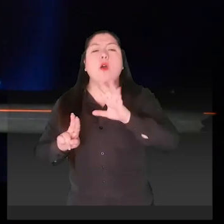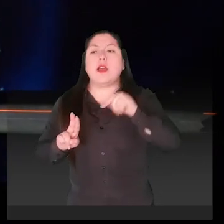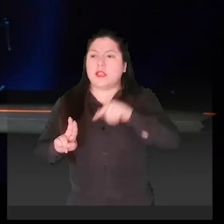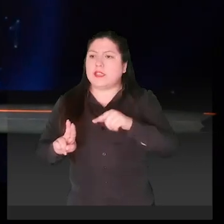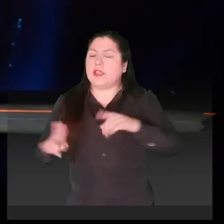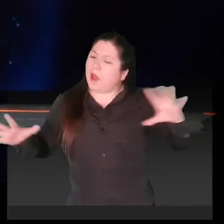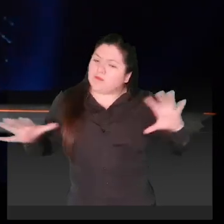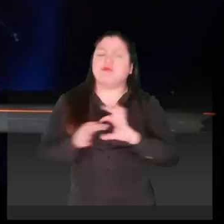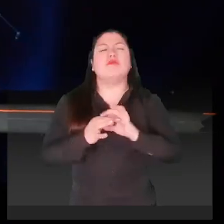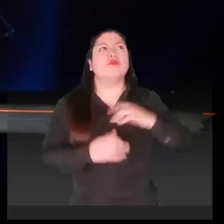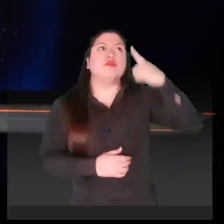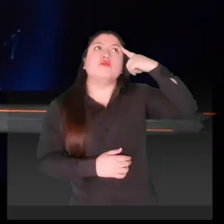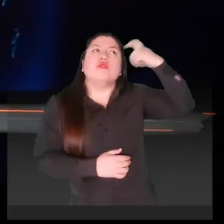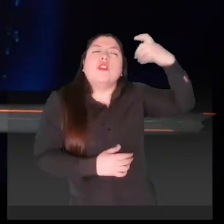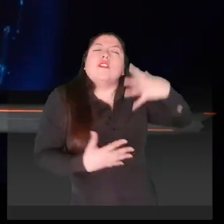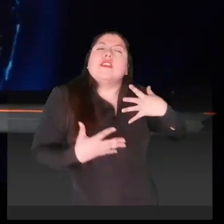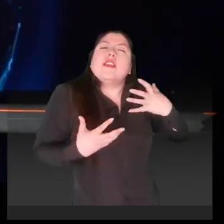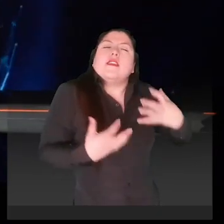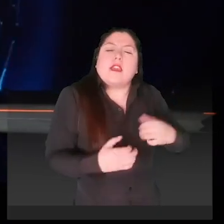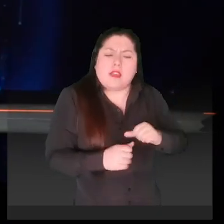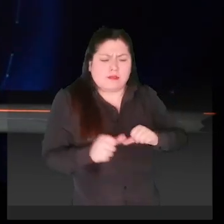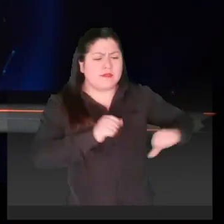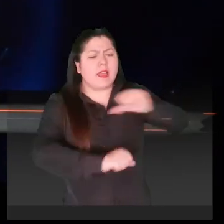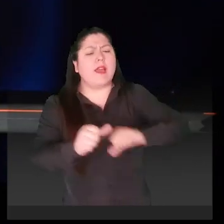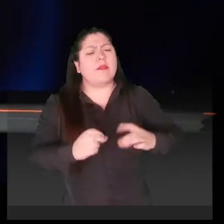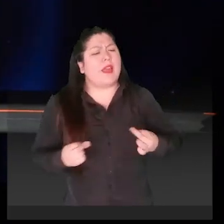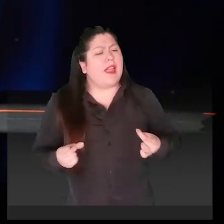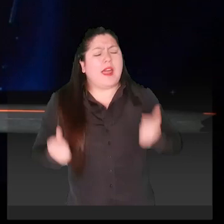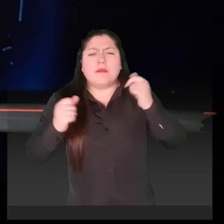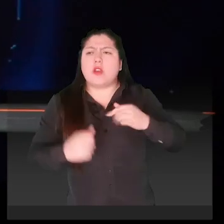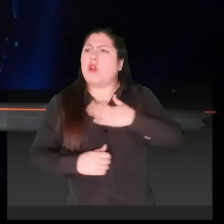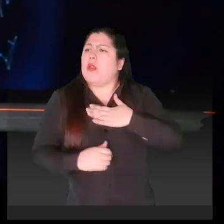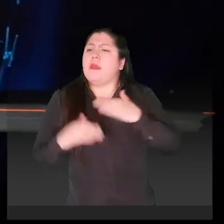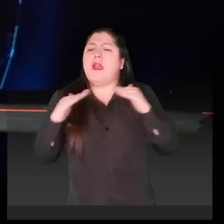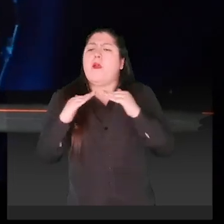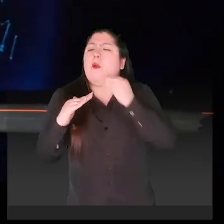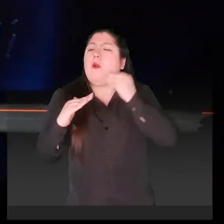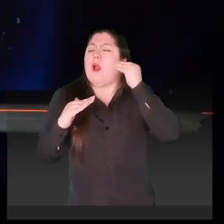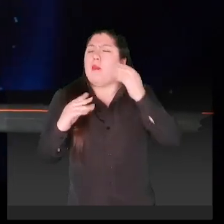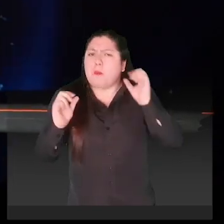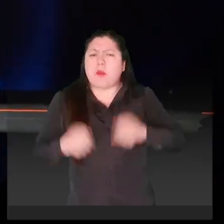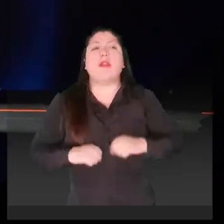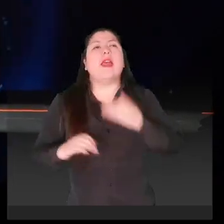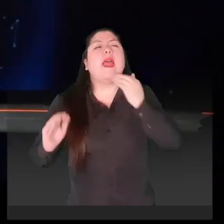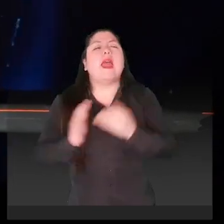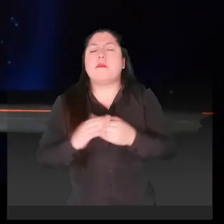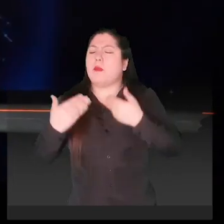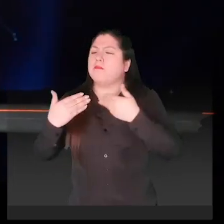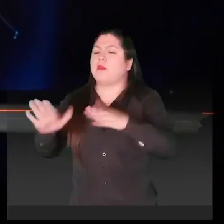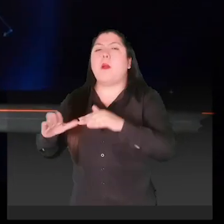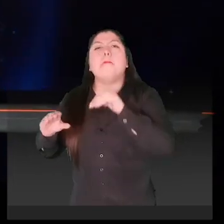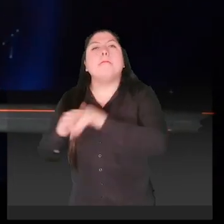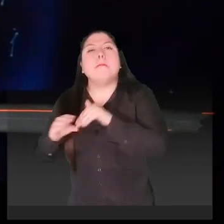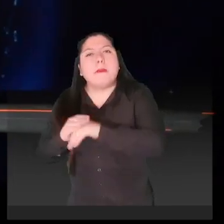ayude a conectarnos con los sueños, a poder hacer un trámite de manera sencilla desde nuestros hogares, como por ejemplo